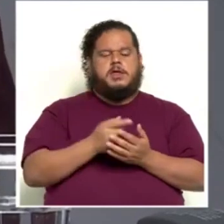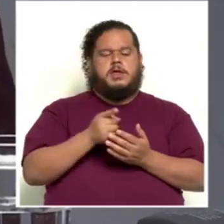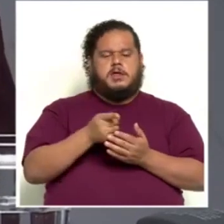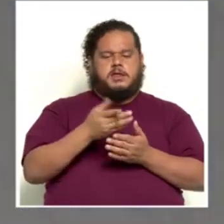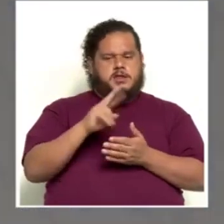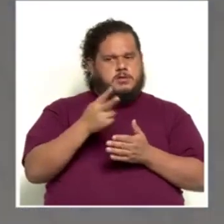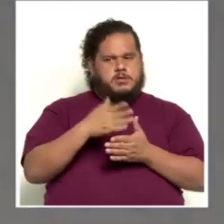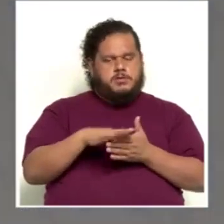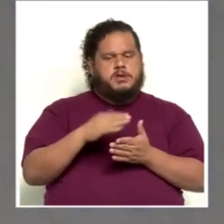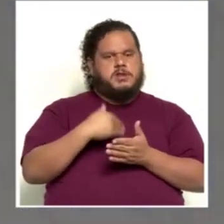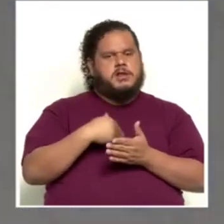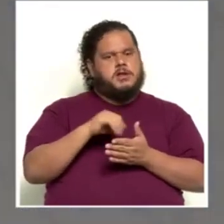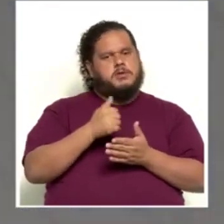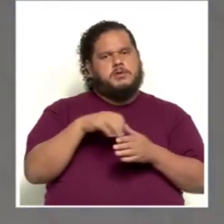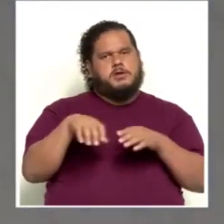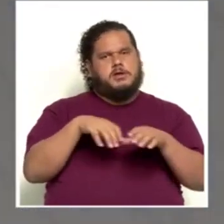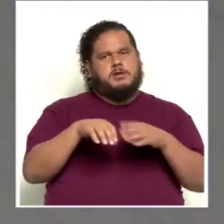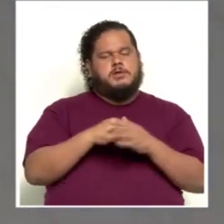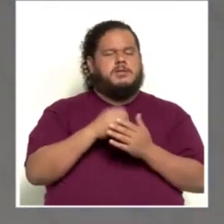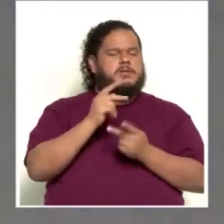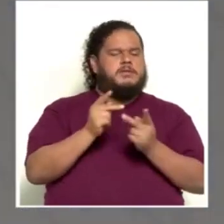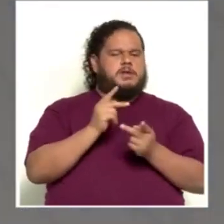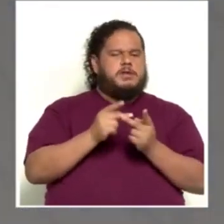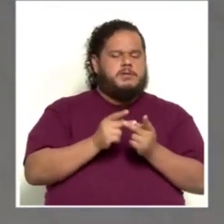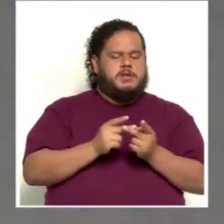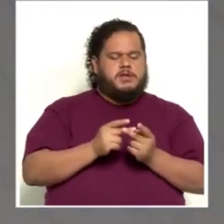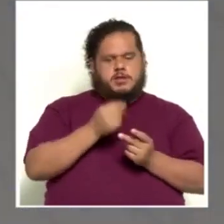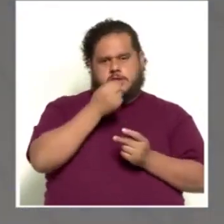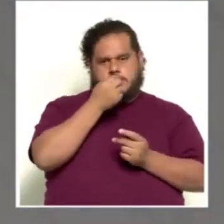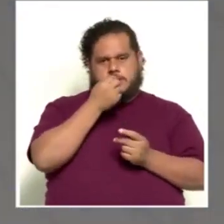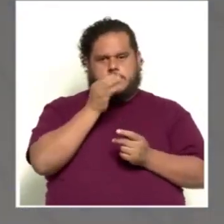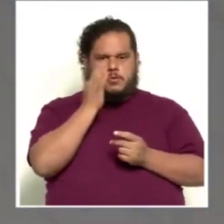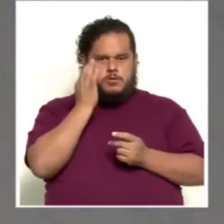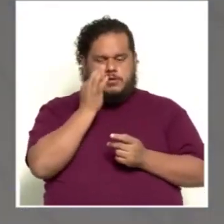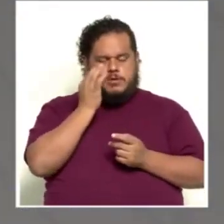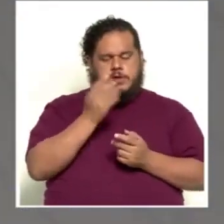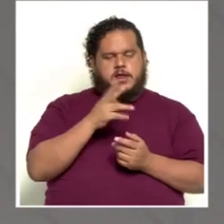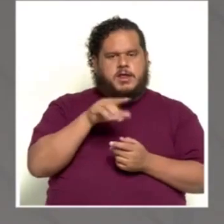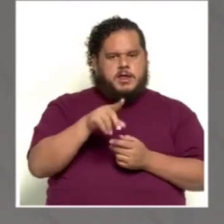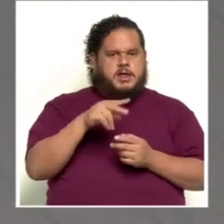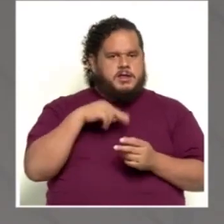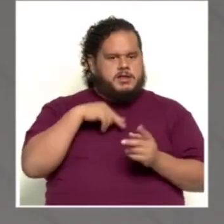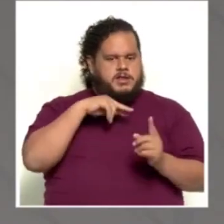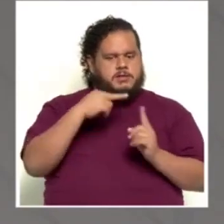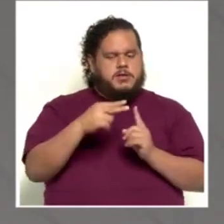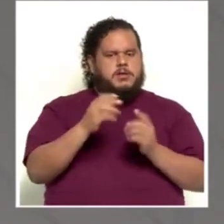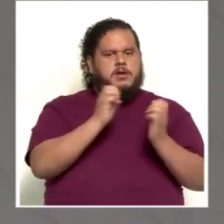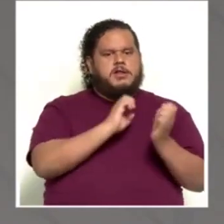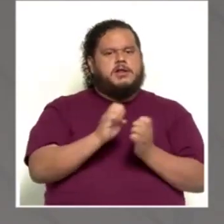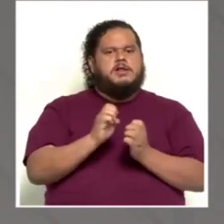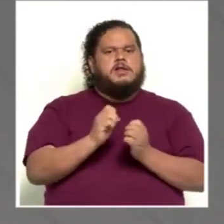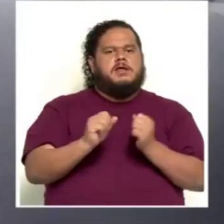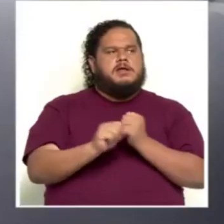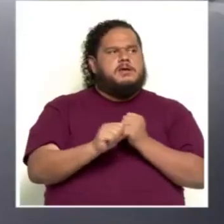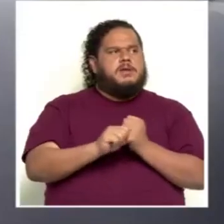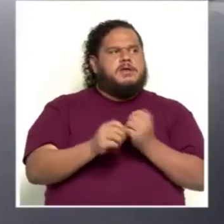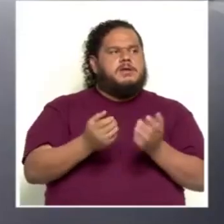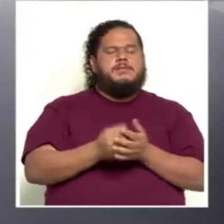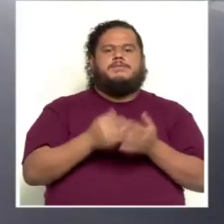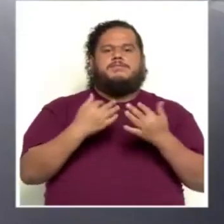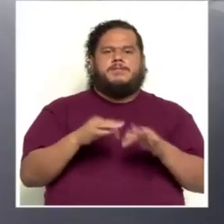dinámica. Perfectamente don José María, y creo que por ahí se va visualizando la estrategia de campaña, va a tratar